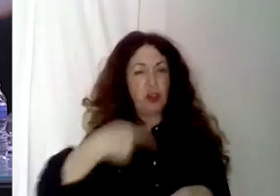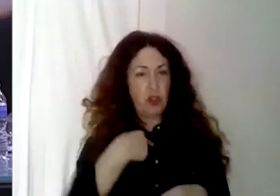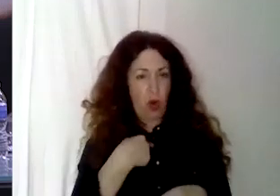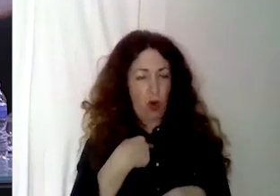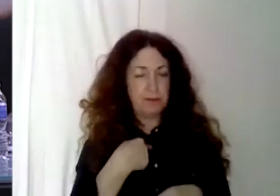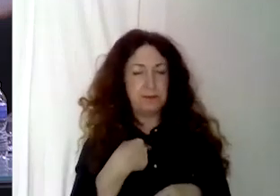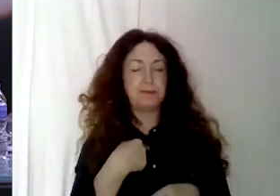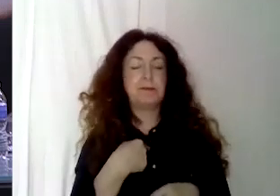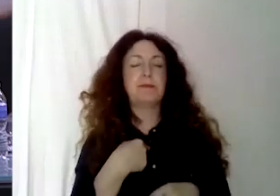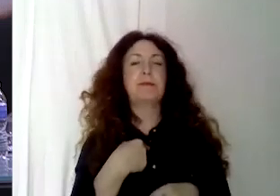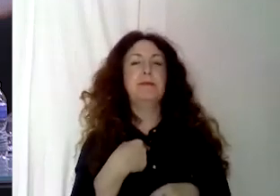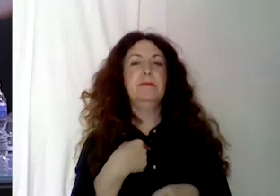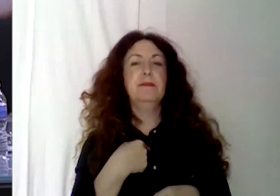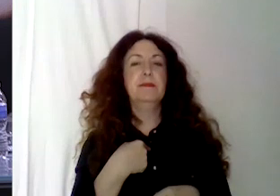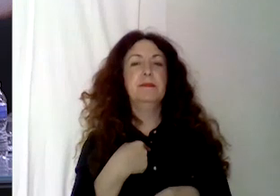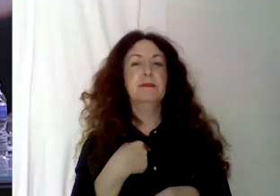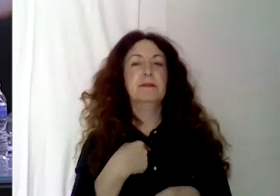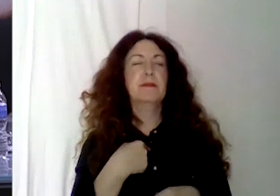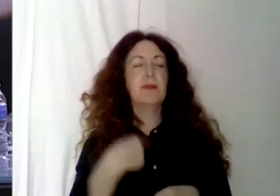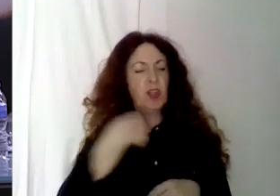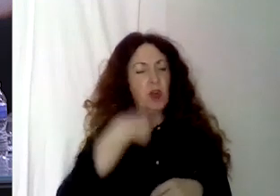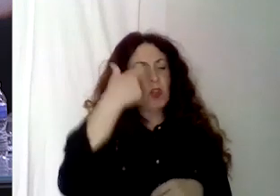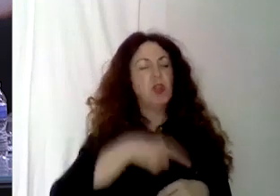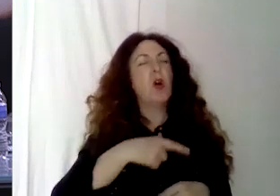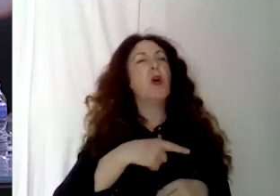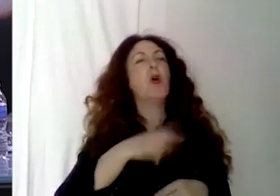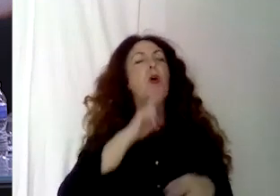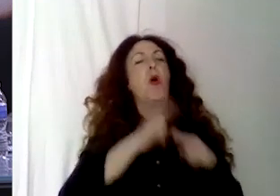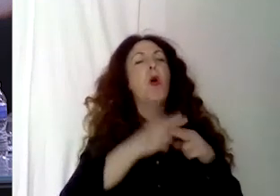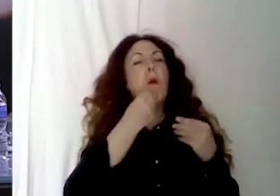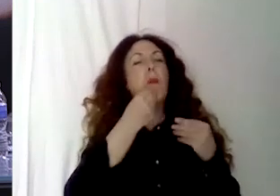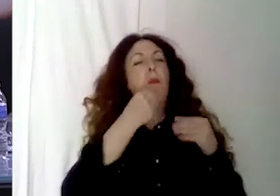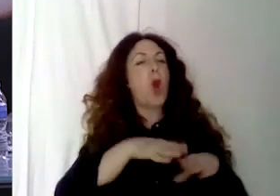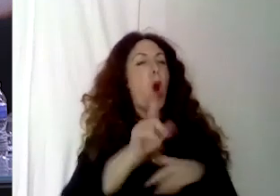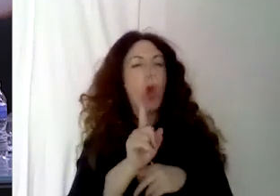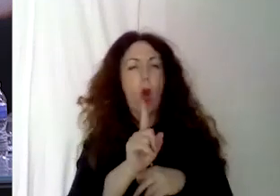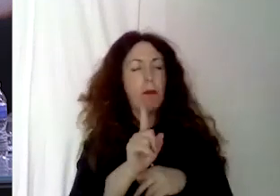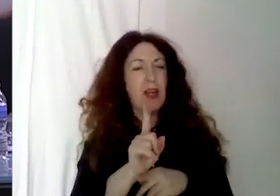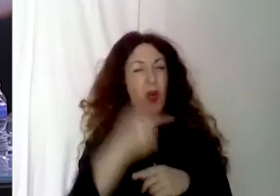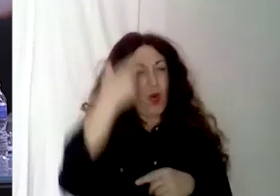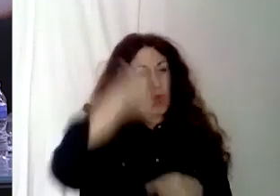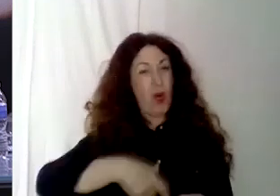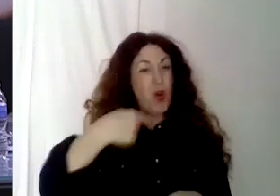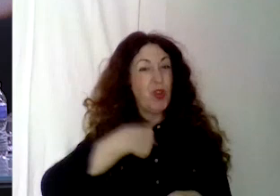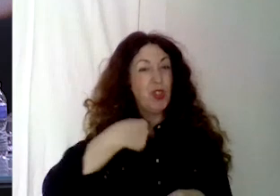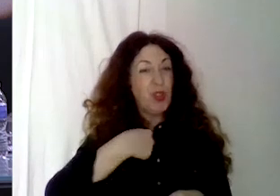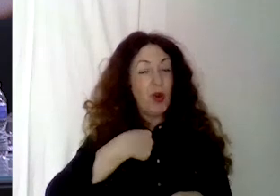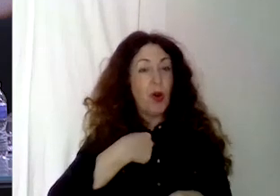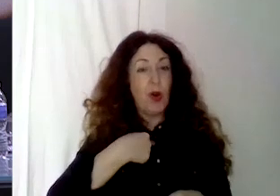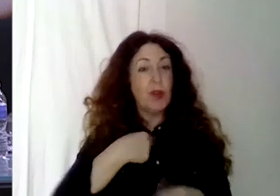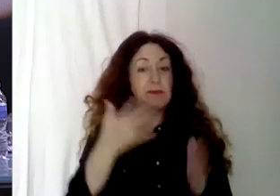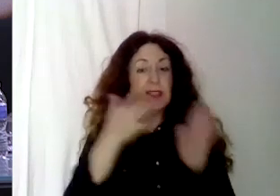un pronombre, es una singularidad El yo ha secuestrado al sujeto